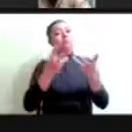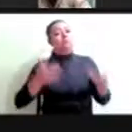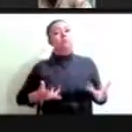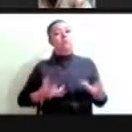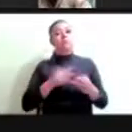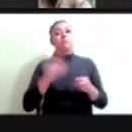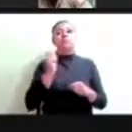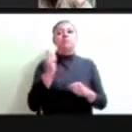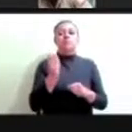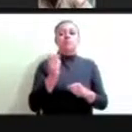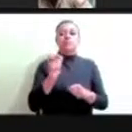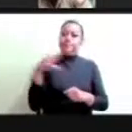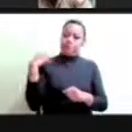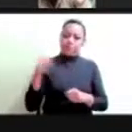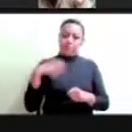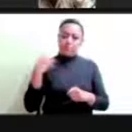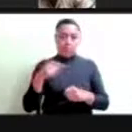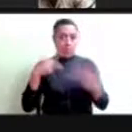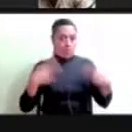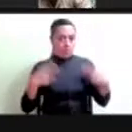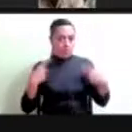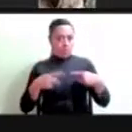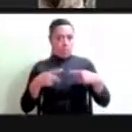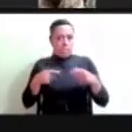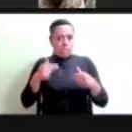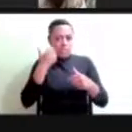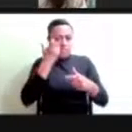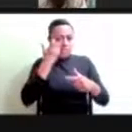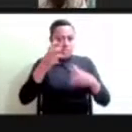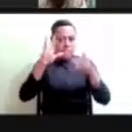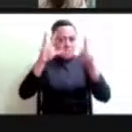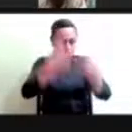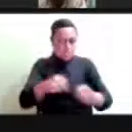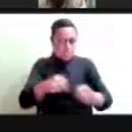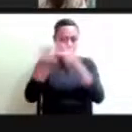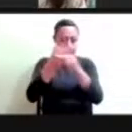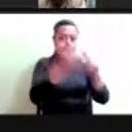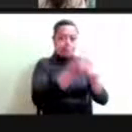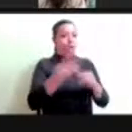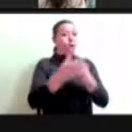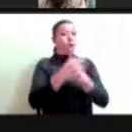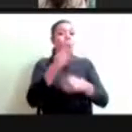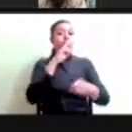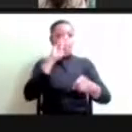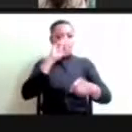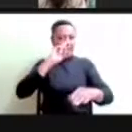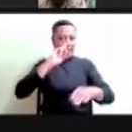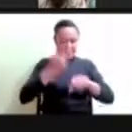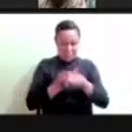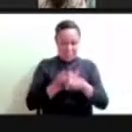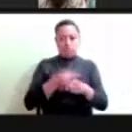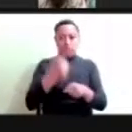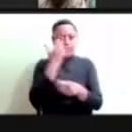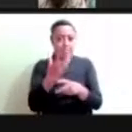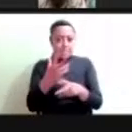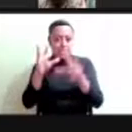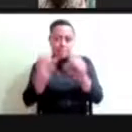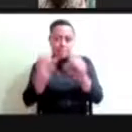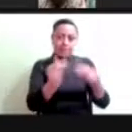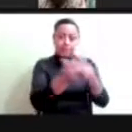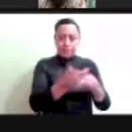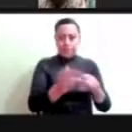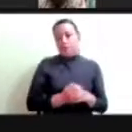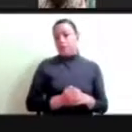de linchamiento a pobladores responsables de la comisión del delito de robo a pasajero. En este sentido,